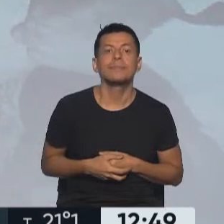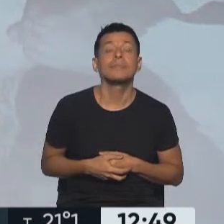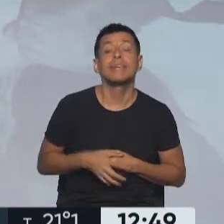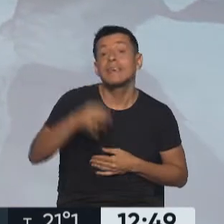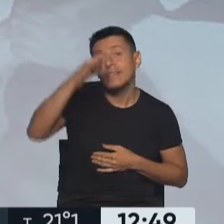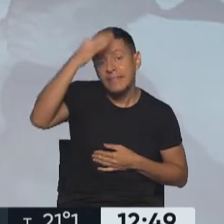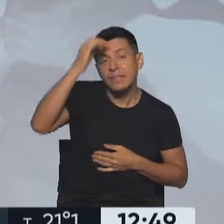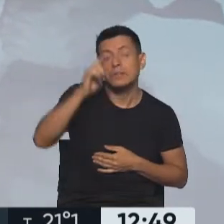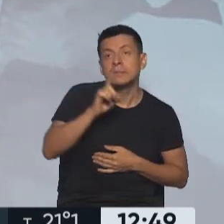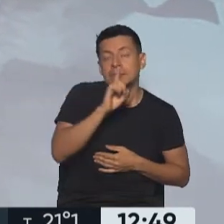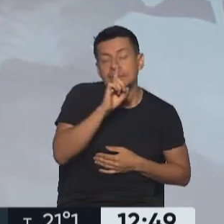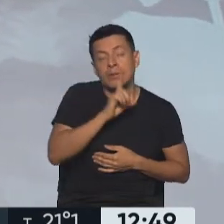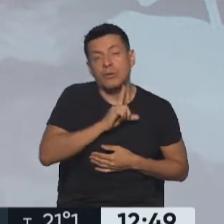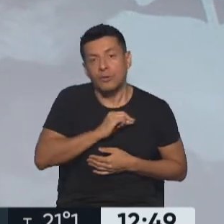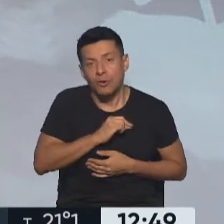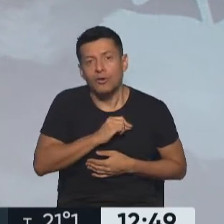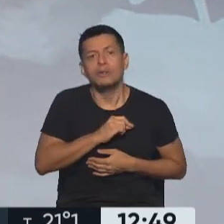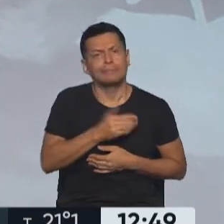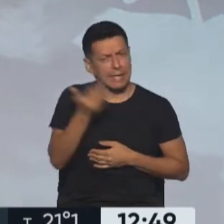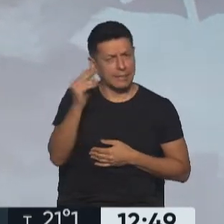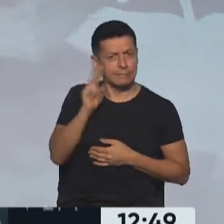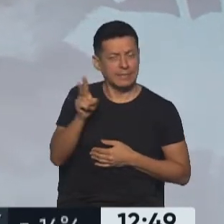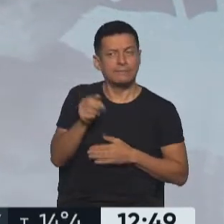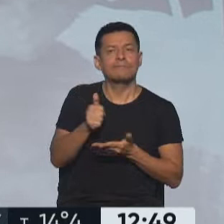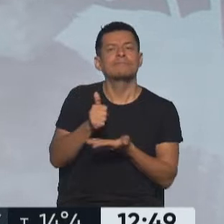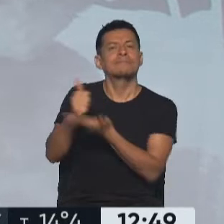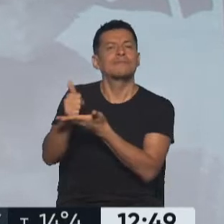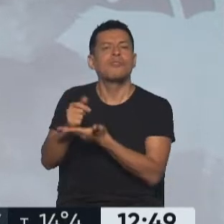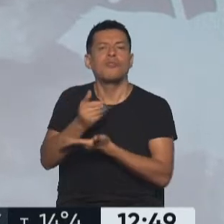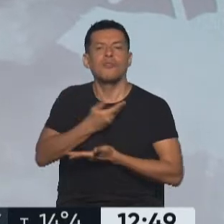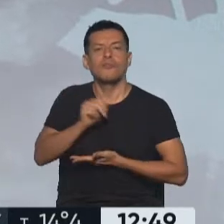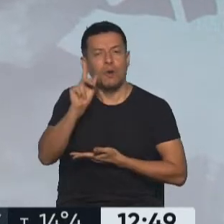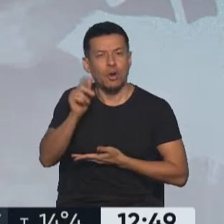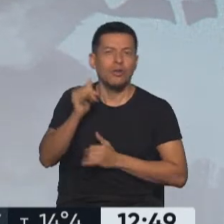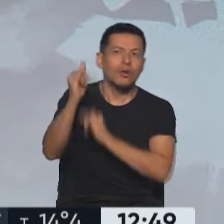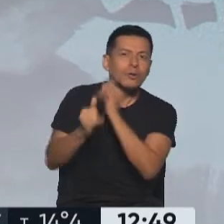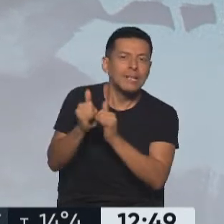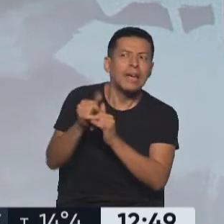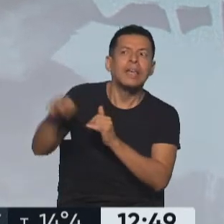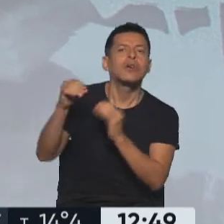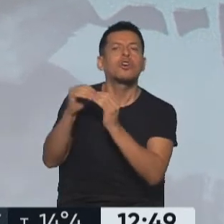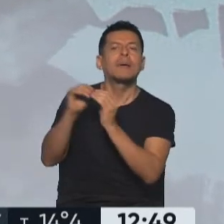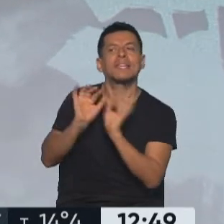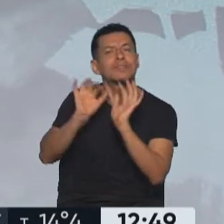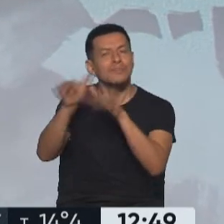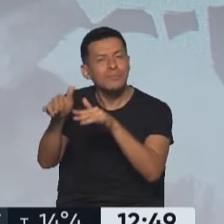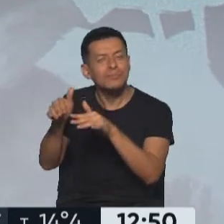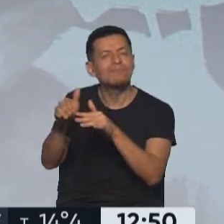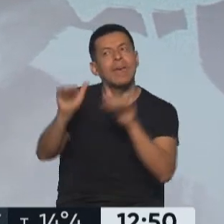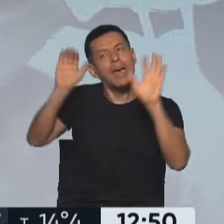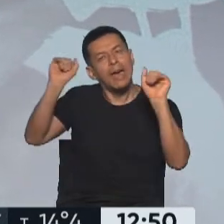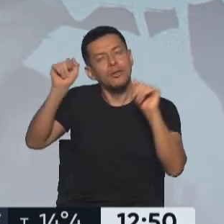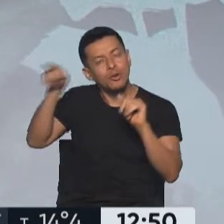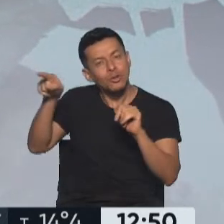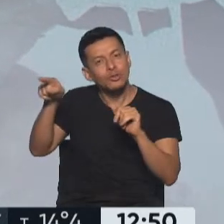El teatro está de luto, definitivamente. Recién veíamos el móvil de Florencia Rodríguez contándonos cómo van los compañeros a darle el último adiós